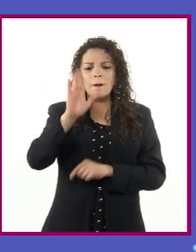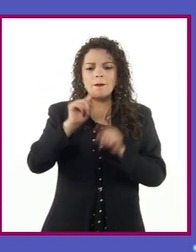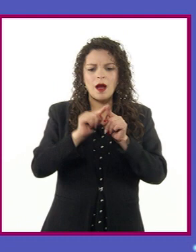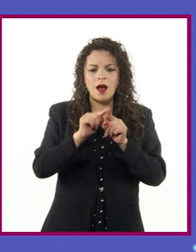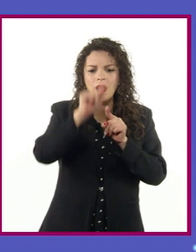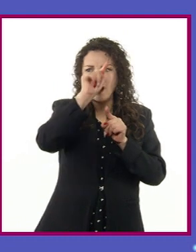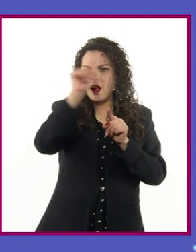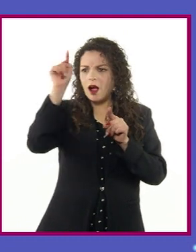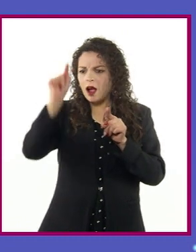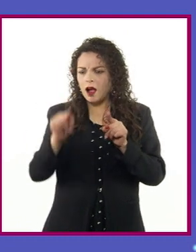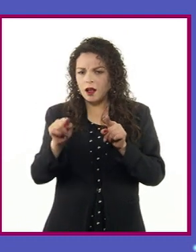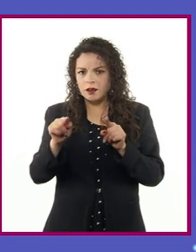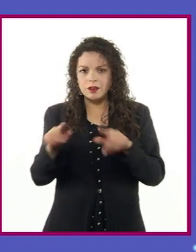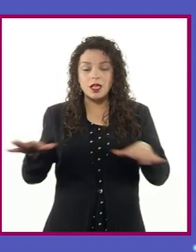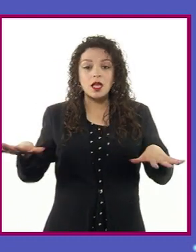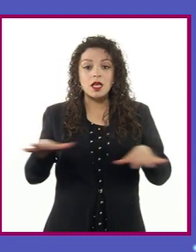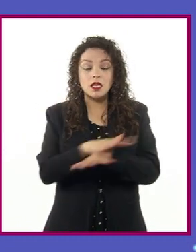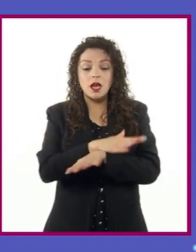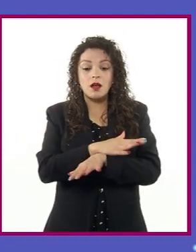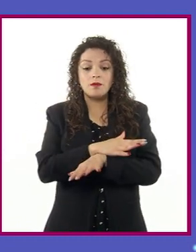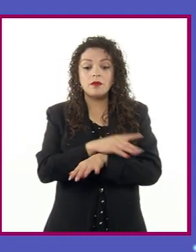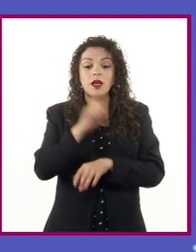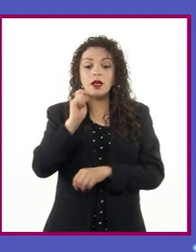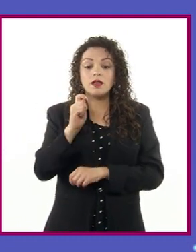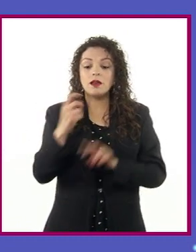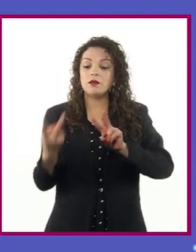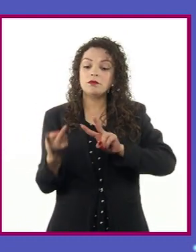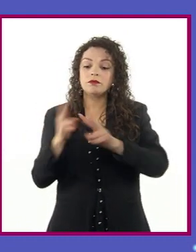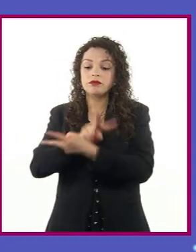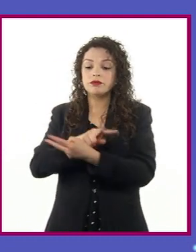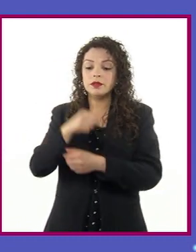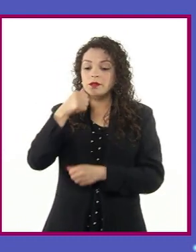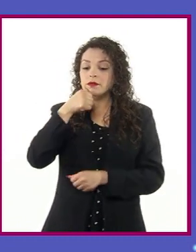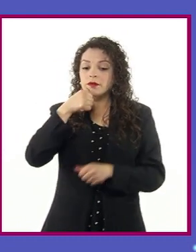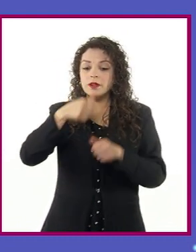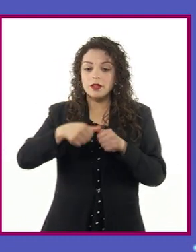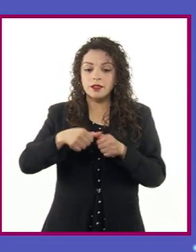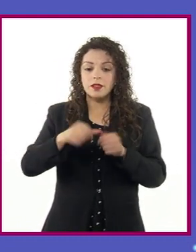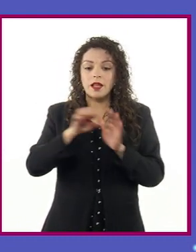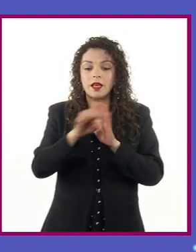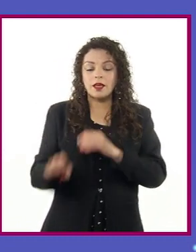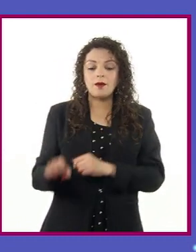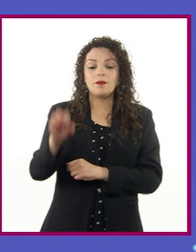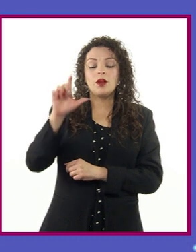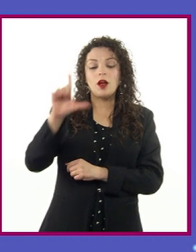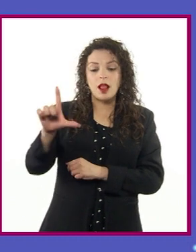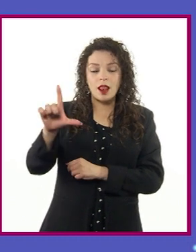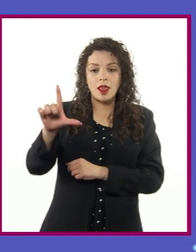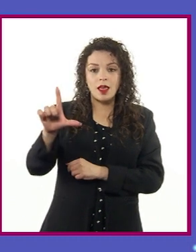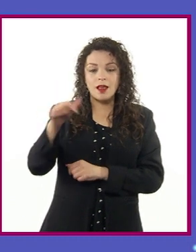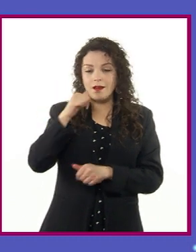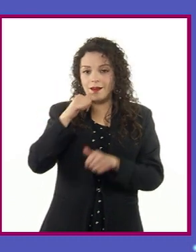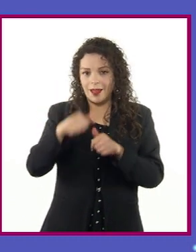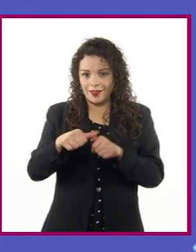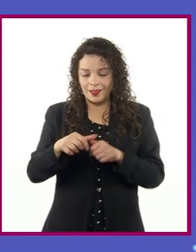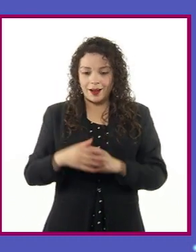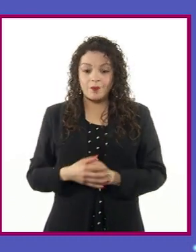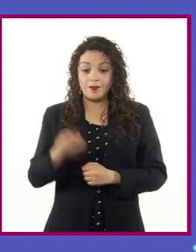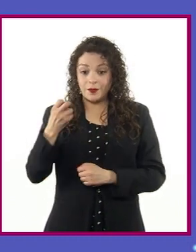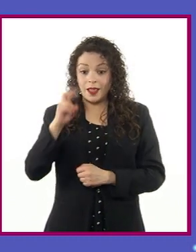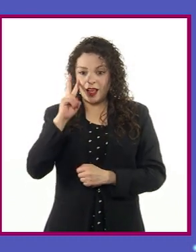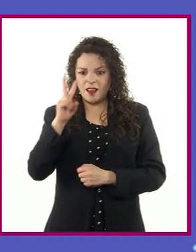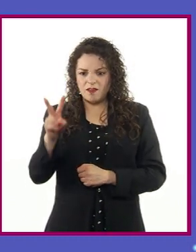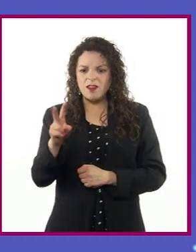Este quiere decir cambiar la posición de la letra, en este caso la L. Y en esa misma línea encontramos